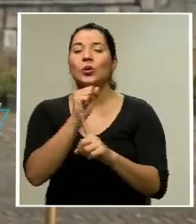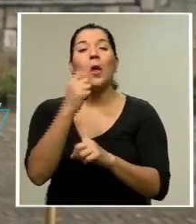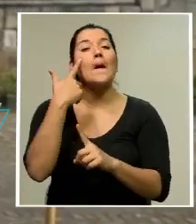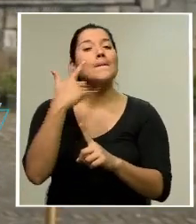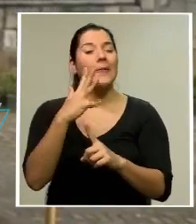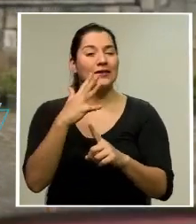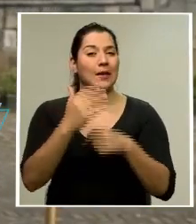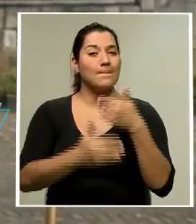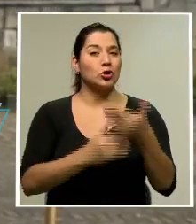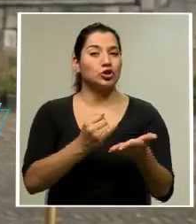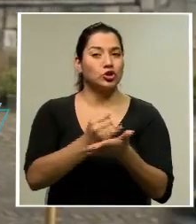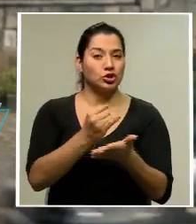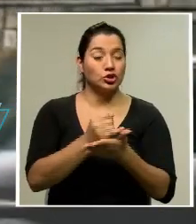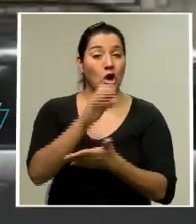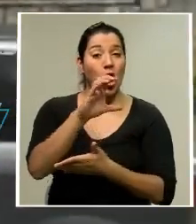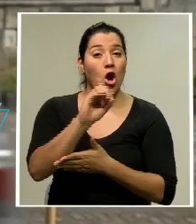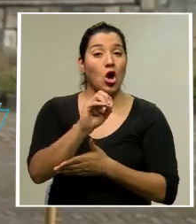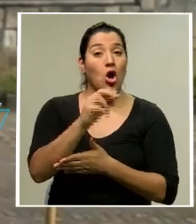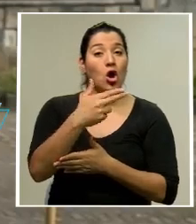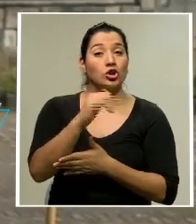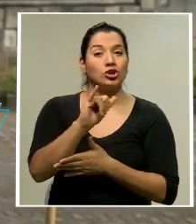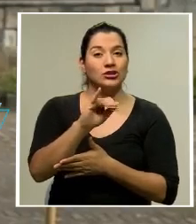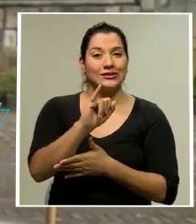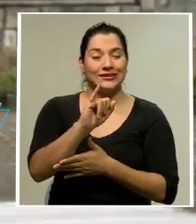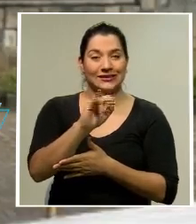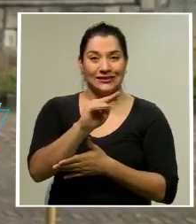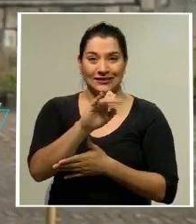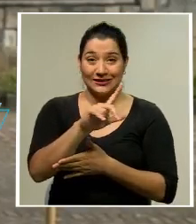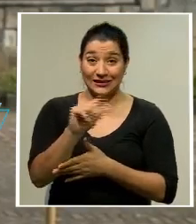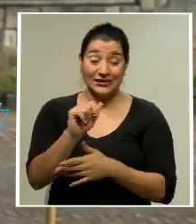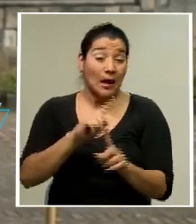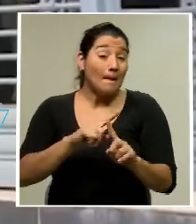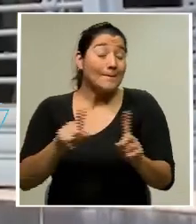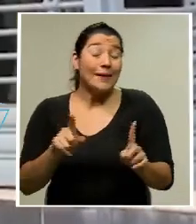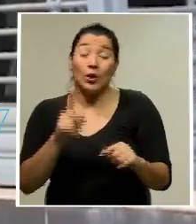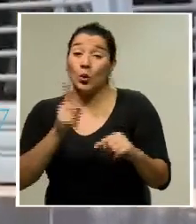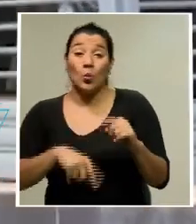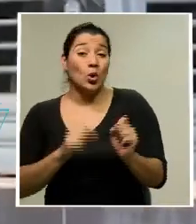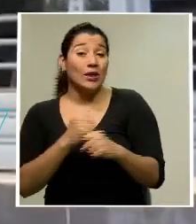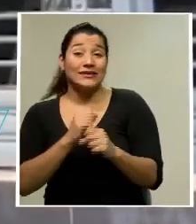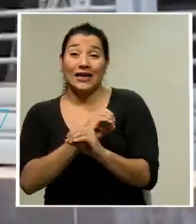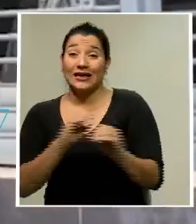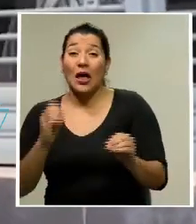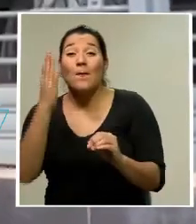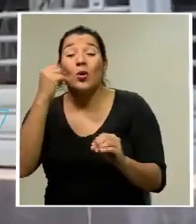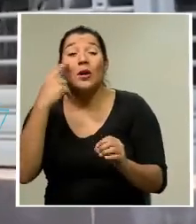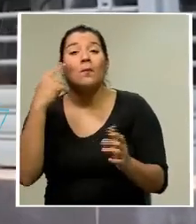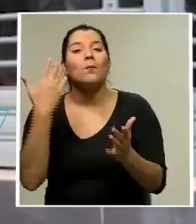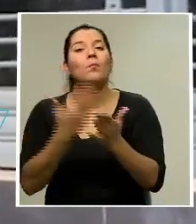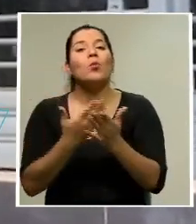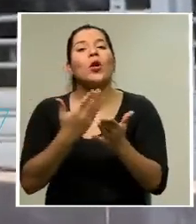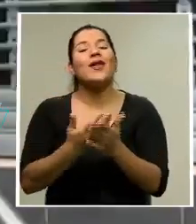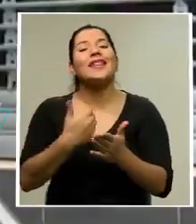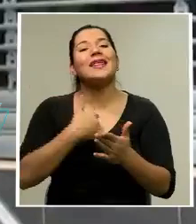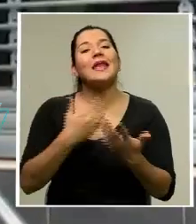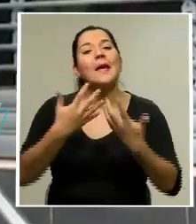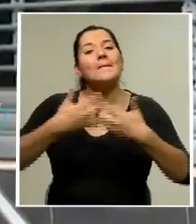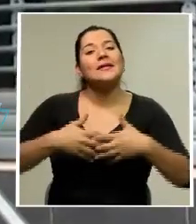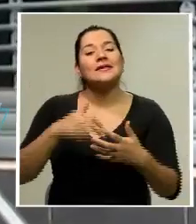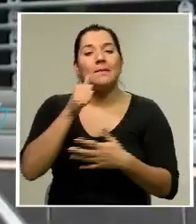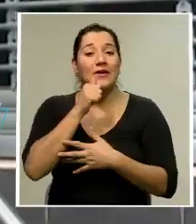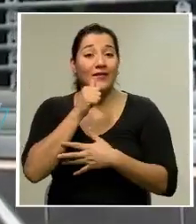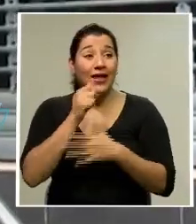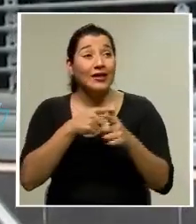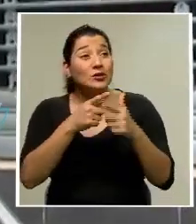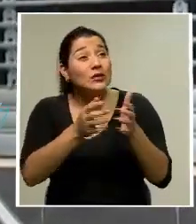Cochinilla. Sin embargo, también indicó que no se pudo actuar debido a que las pruebas estaban en una empresa privada y que no quisieron facilitar